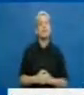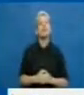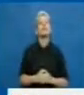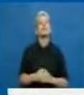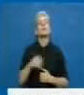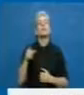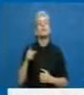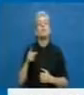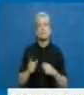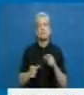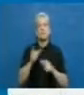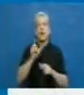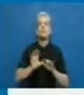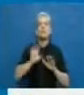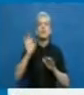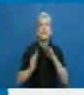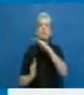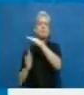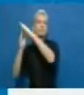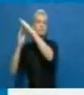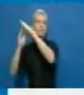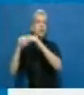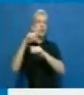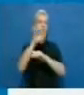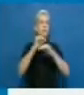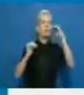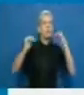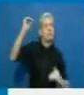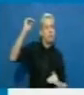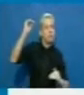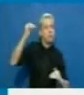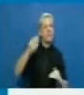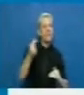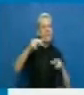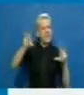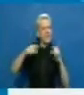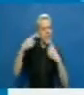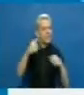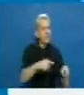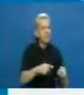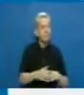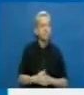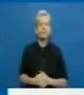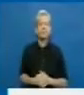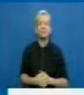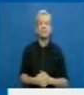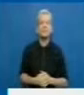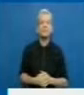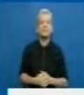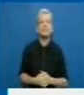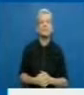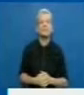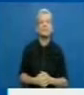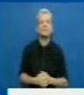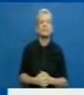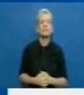gran cabeza que concentra la mayor cantidad de riqueza, producto del esfuerzo de todos los argentinos, y el resto del cuerpo,